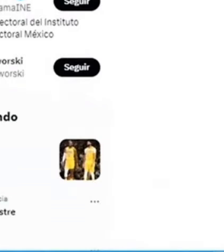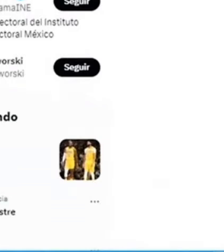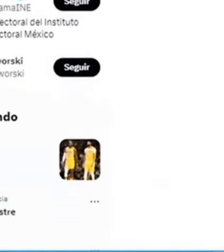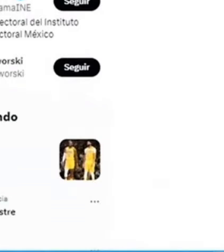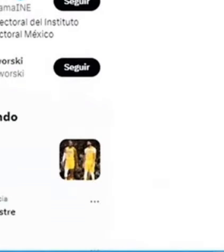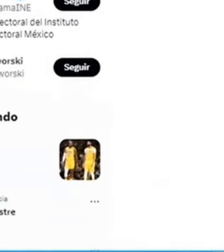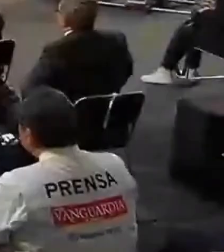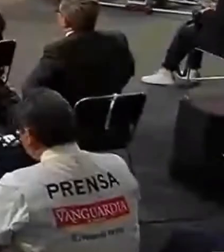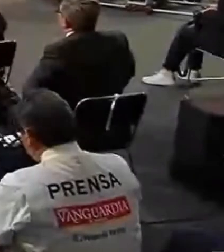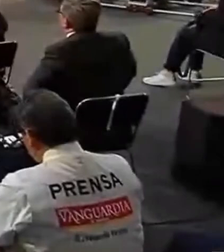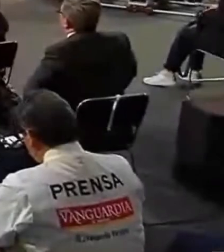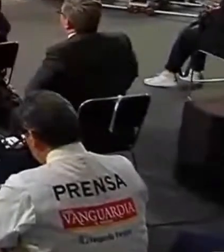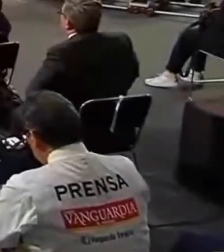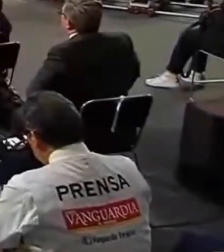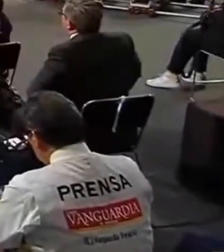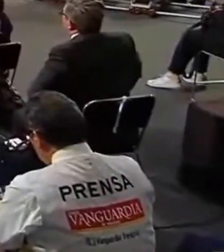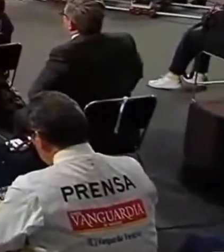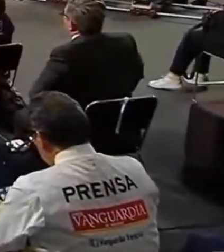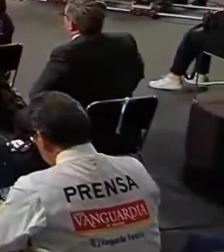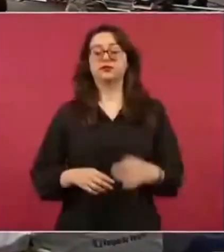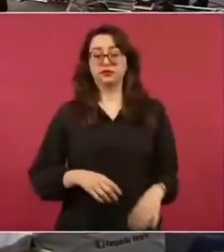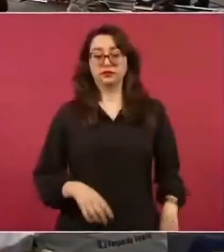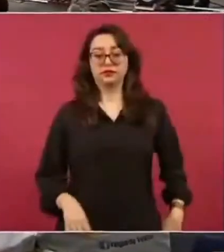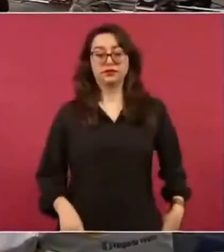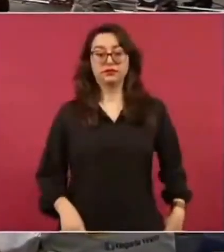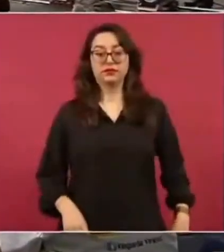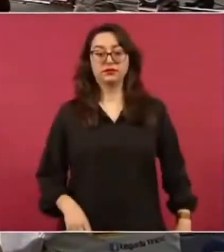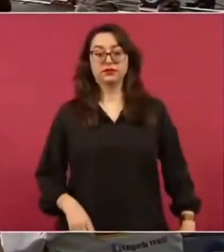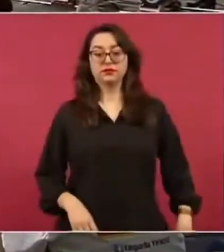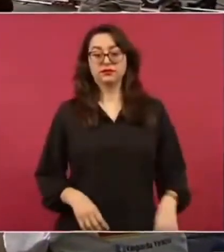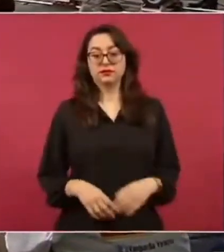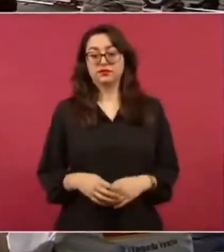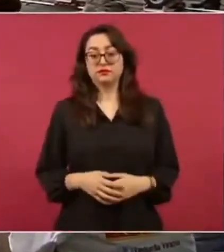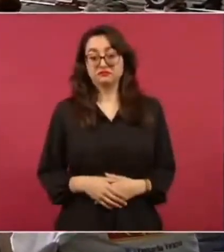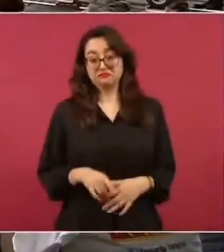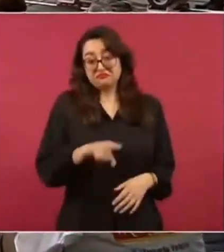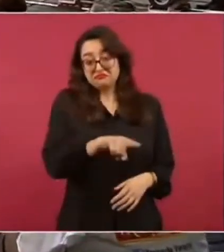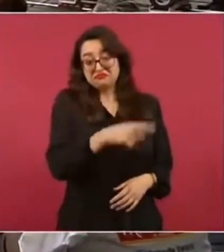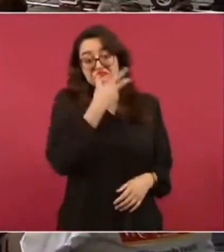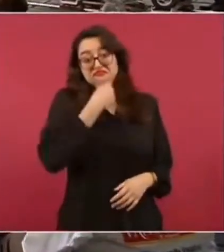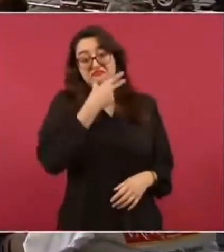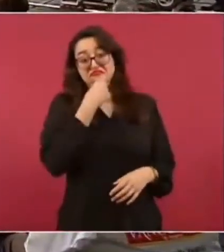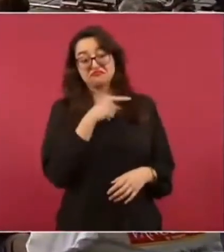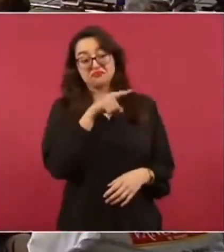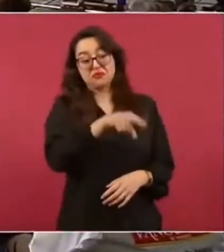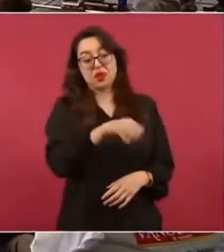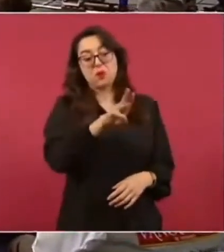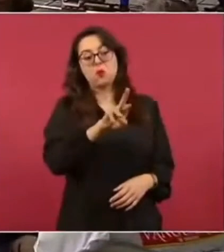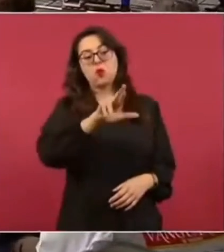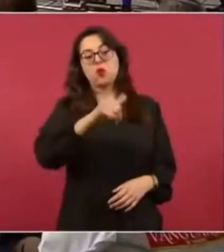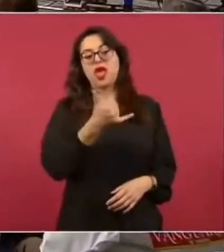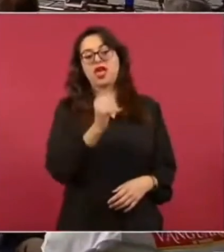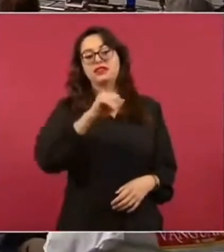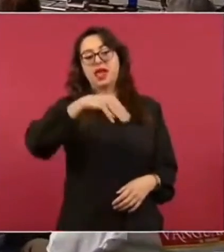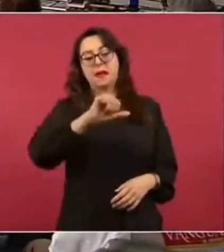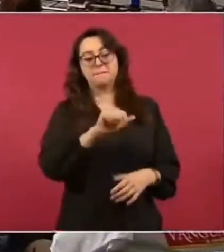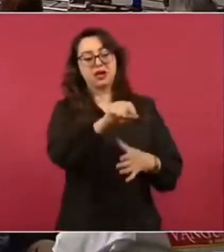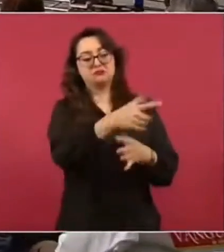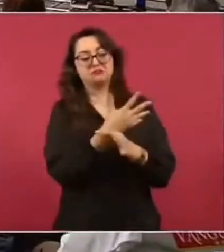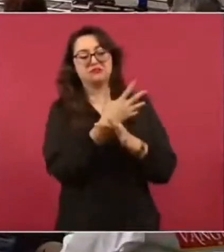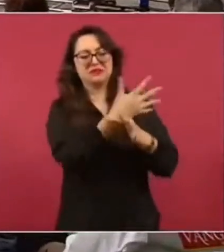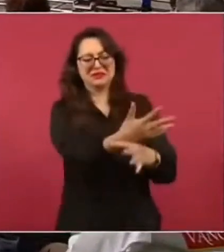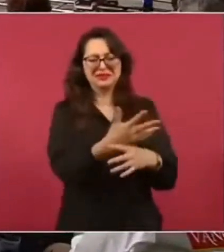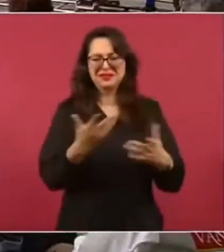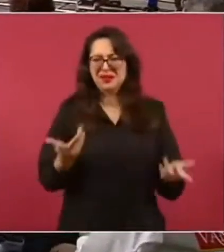La democracia es paz social sin represión. El pueblo no existe. Hay, a ver si